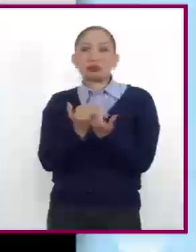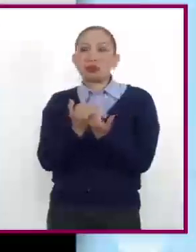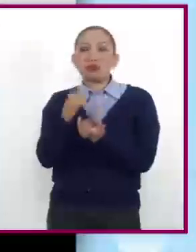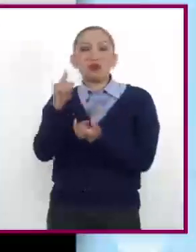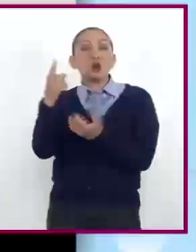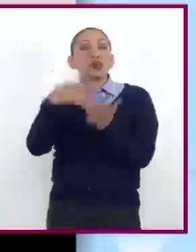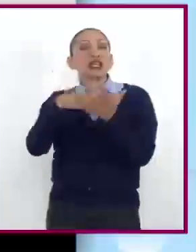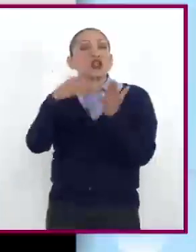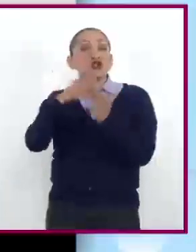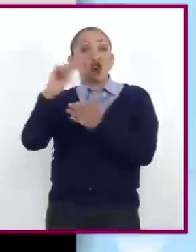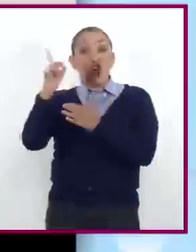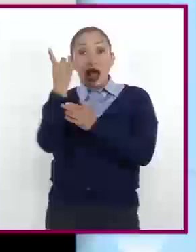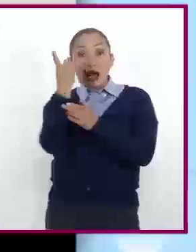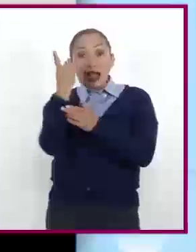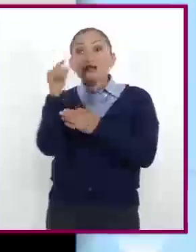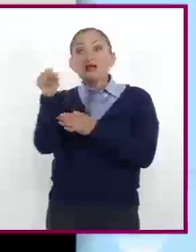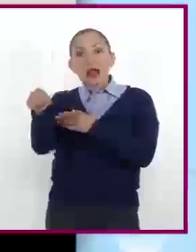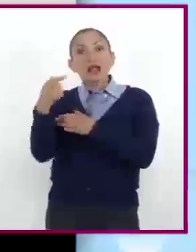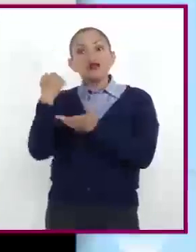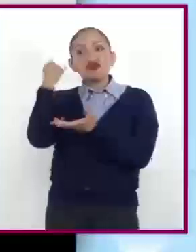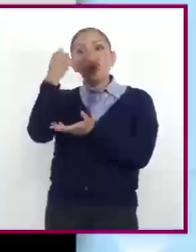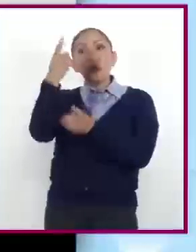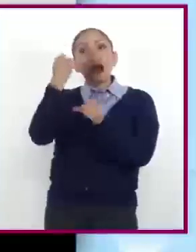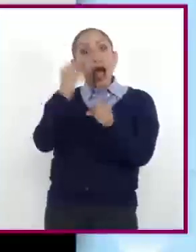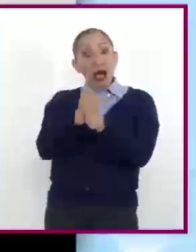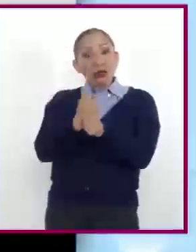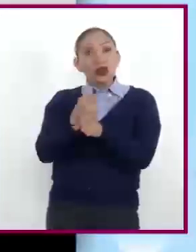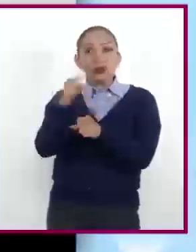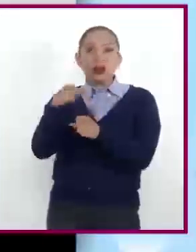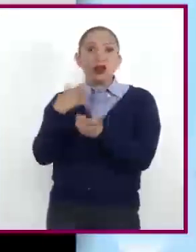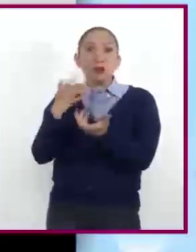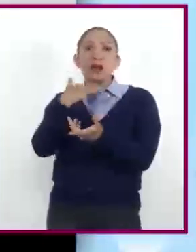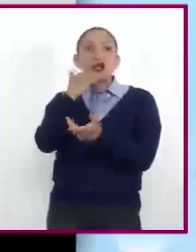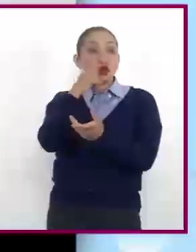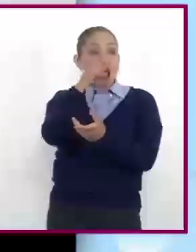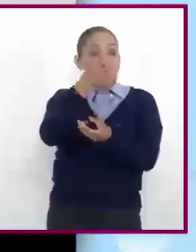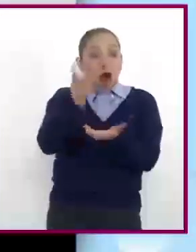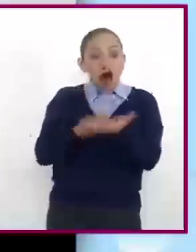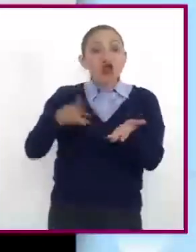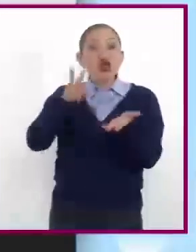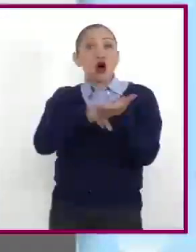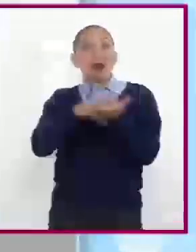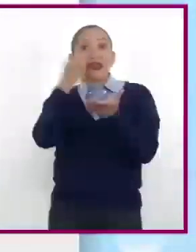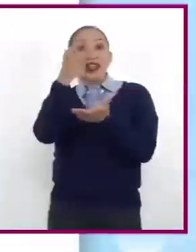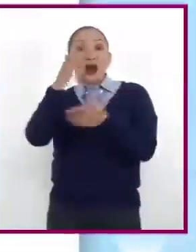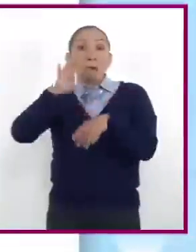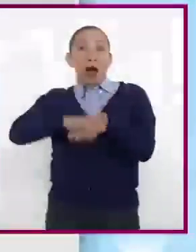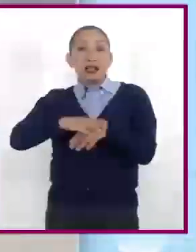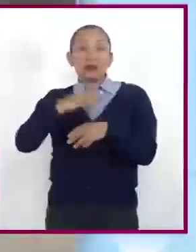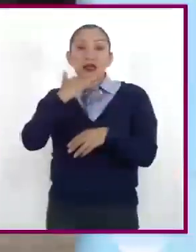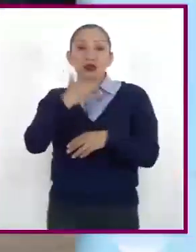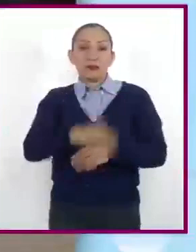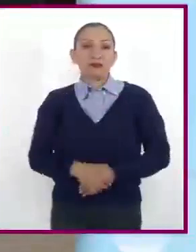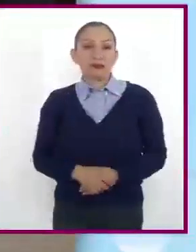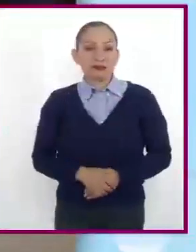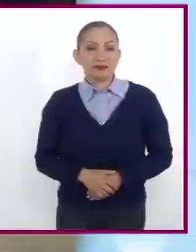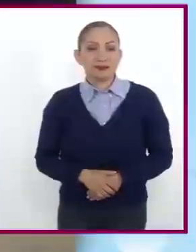alrededor de $1 millón, que es su presupuesto anual, que lo sacan de la basura. Están duplicando su presupuesto a través de la basura.